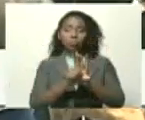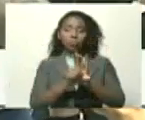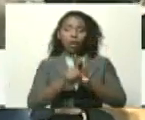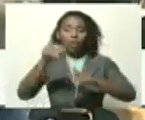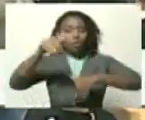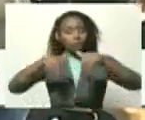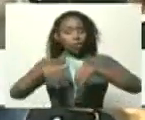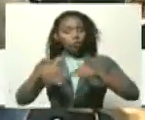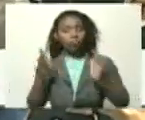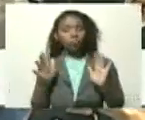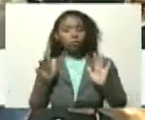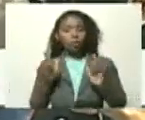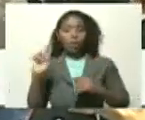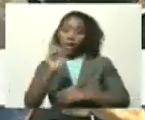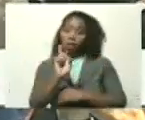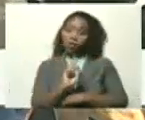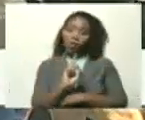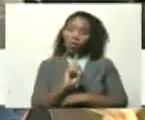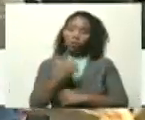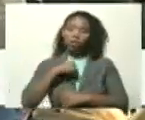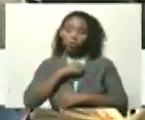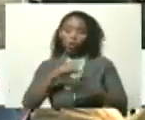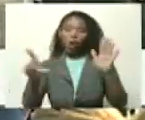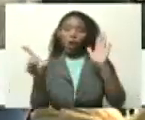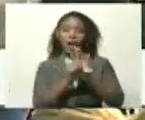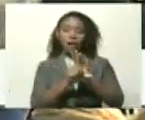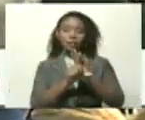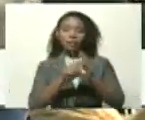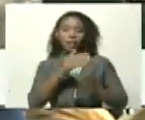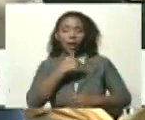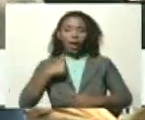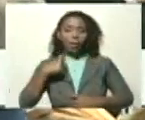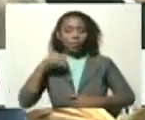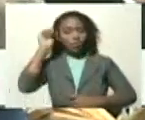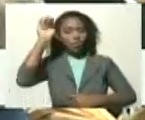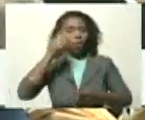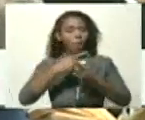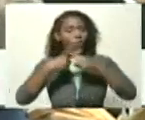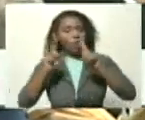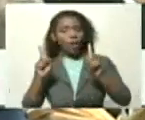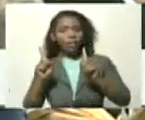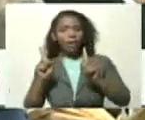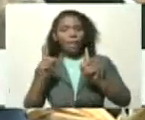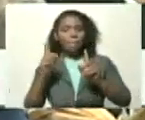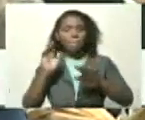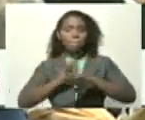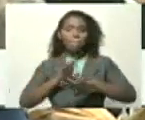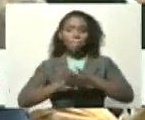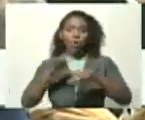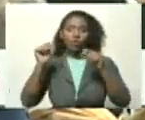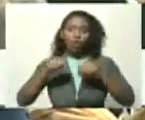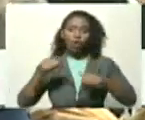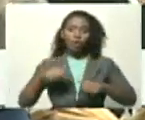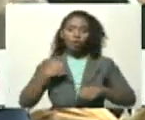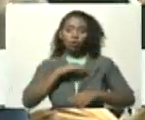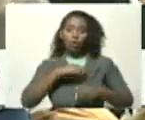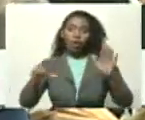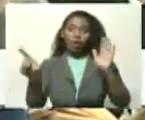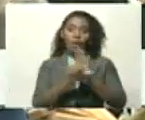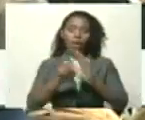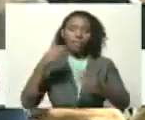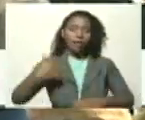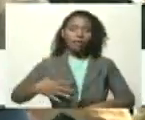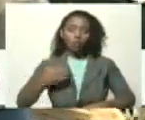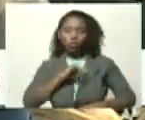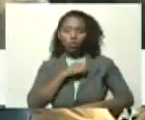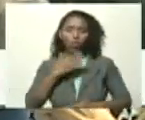voto, y quienes no, estamos en nuestro legítimo derecho de aspirar. Y por eso hoy, en nuestro legítimo derecho,